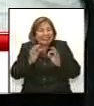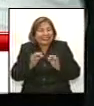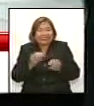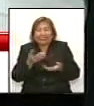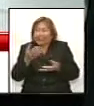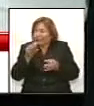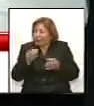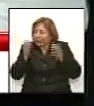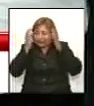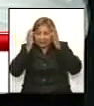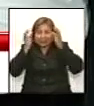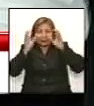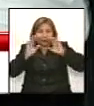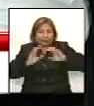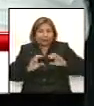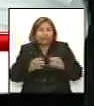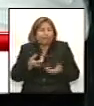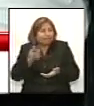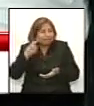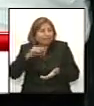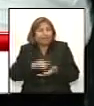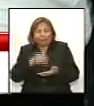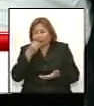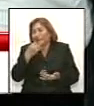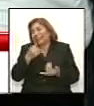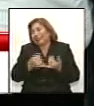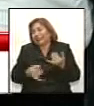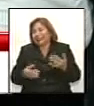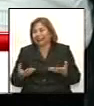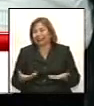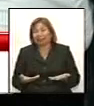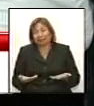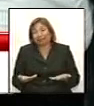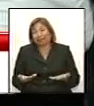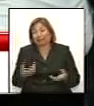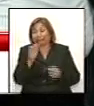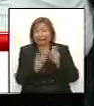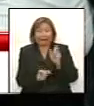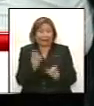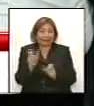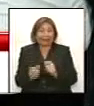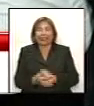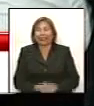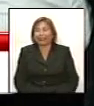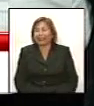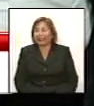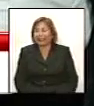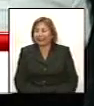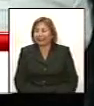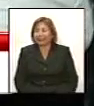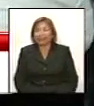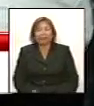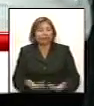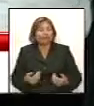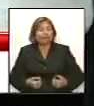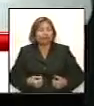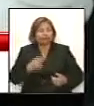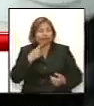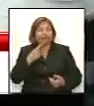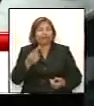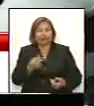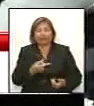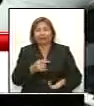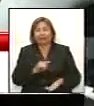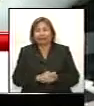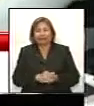a ciertos acuerdos para el bien finalmente del ciudadano, ¿no? Porque de verdad que debe ser, si yo